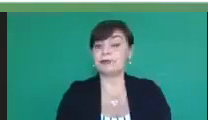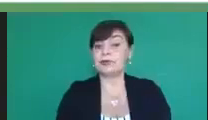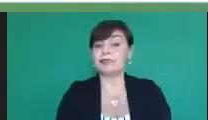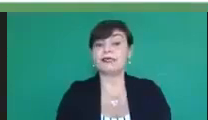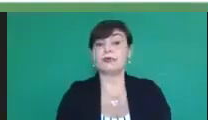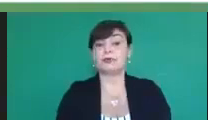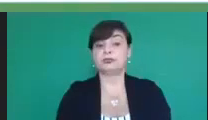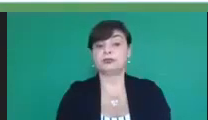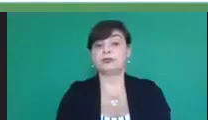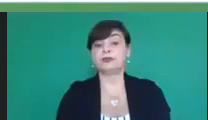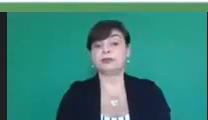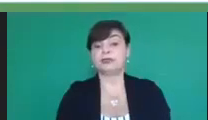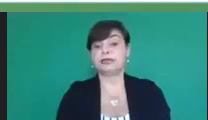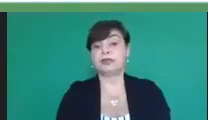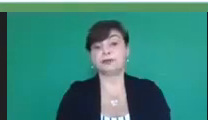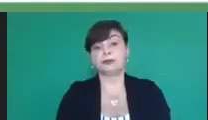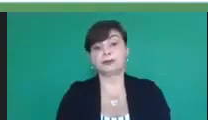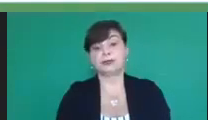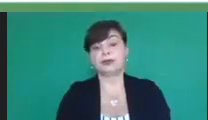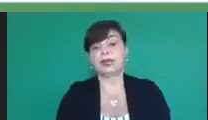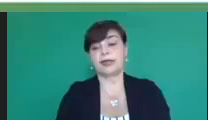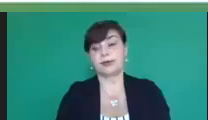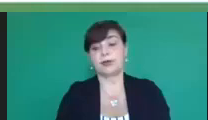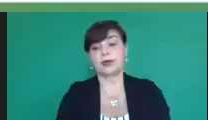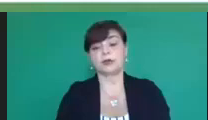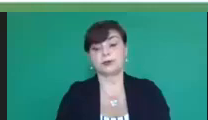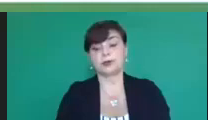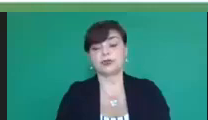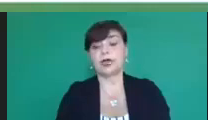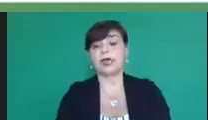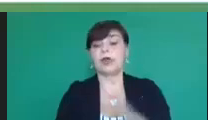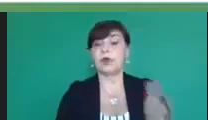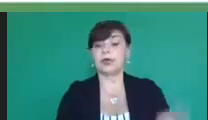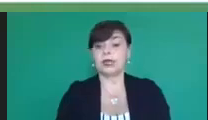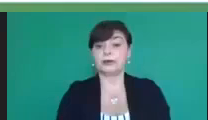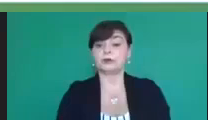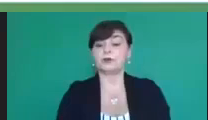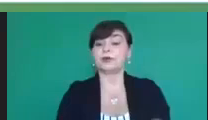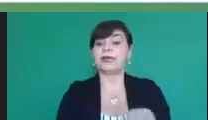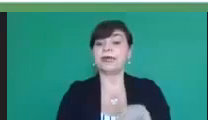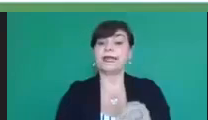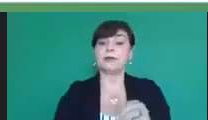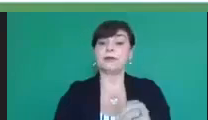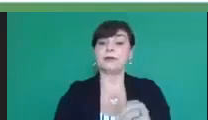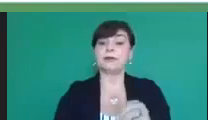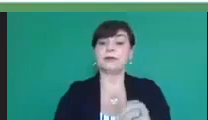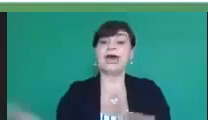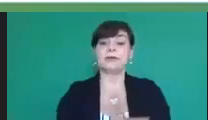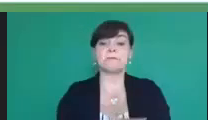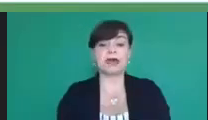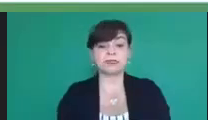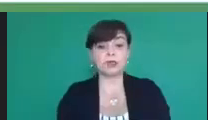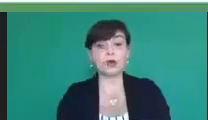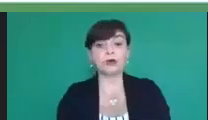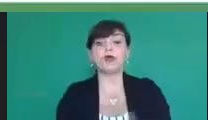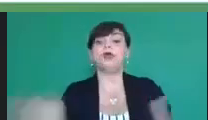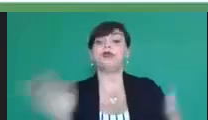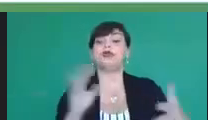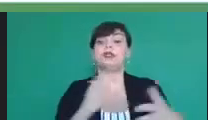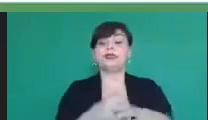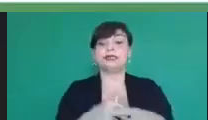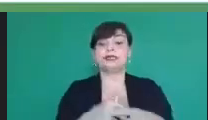frecuencia de positivos potenciales fue mayor en época lluviosa. ¿Por qué? Porque es la época en donde hay más lodo,